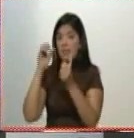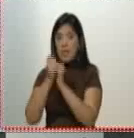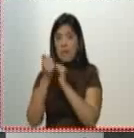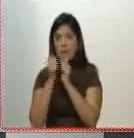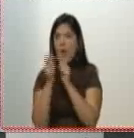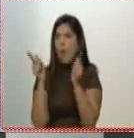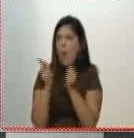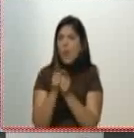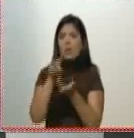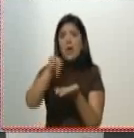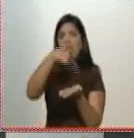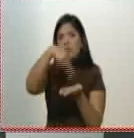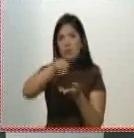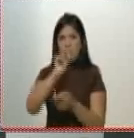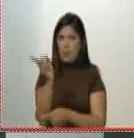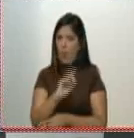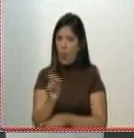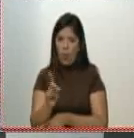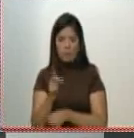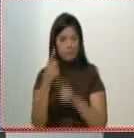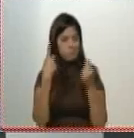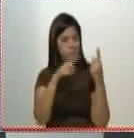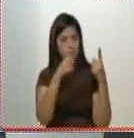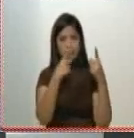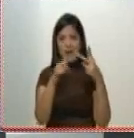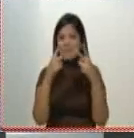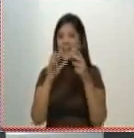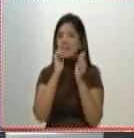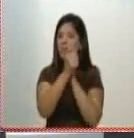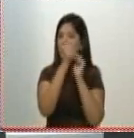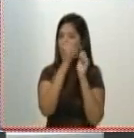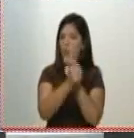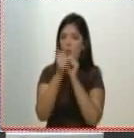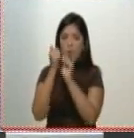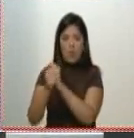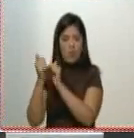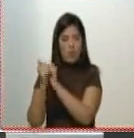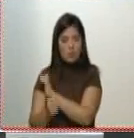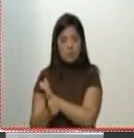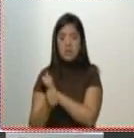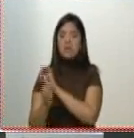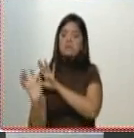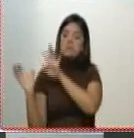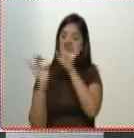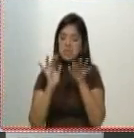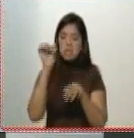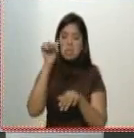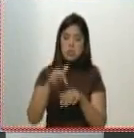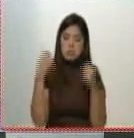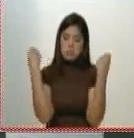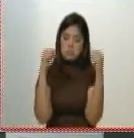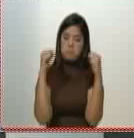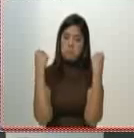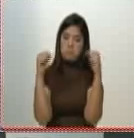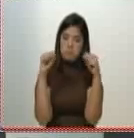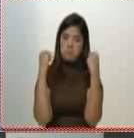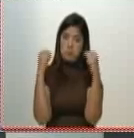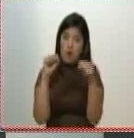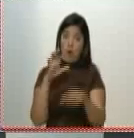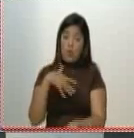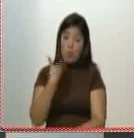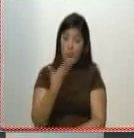ser la gimnasia rítmica la que se va a beneficiar de estos espacios, también van a ser distintas disciplinas deportivas las que van a ser beneficiadas para